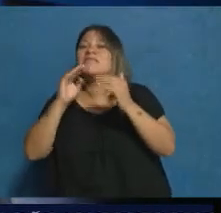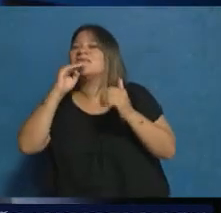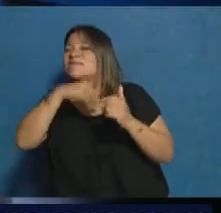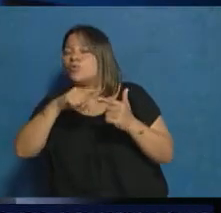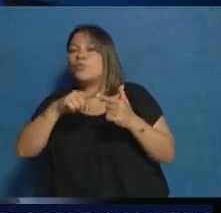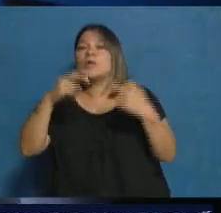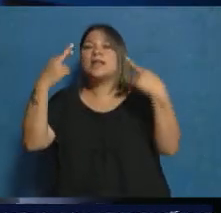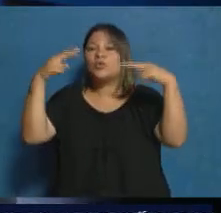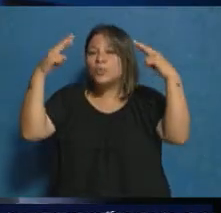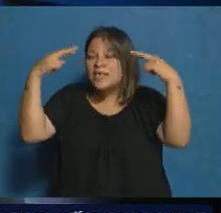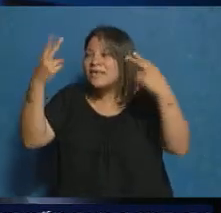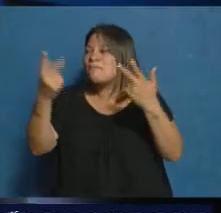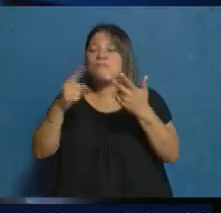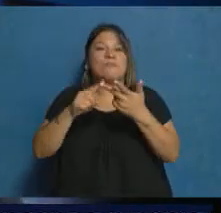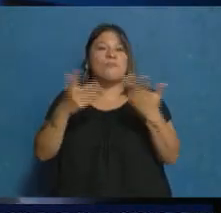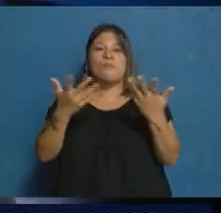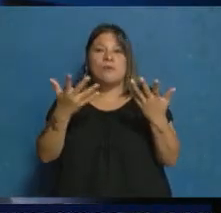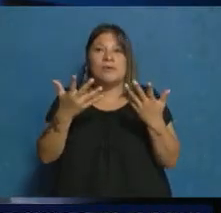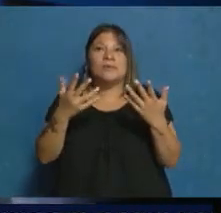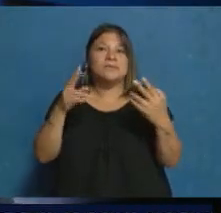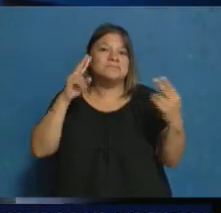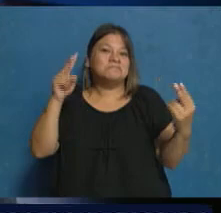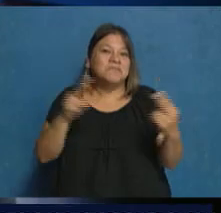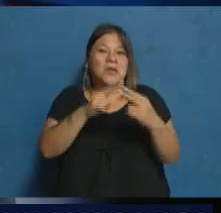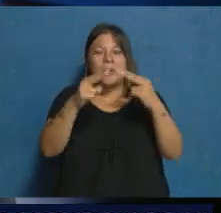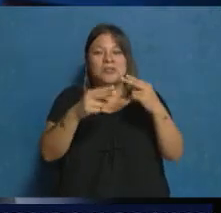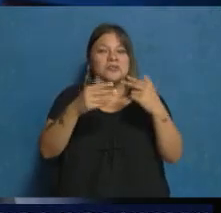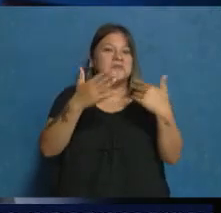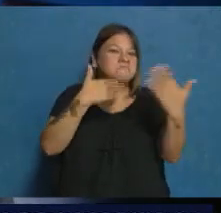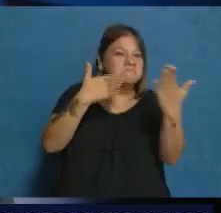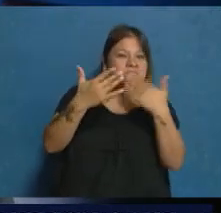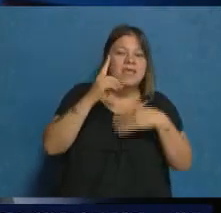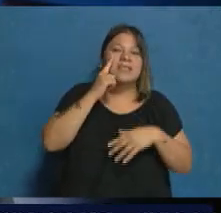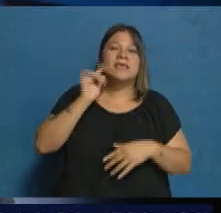el turismo, y eso es un poco el encuentro que vamos a tener el día miércoles.